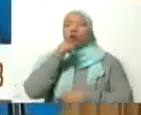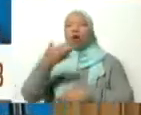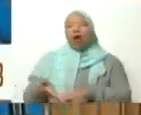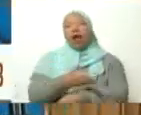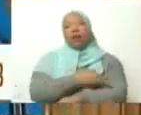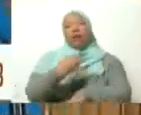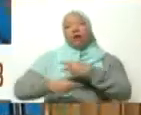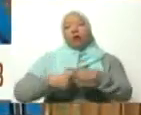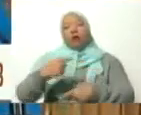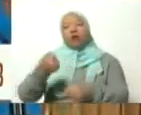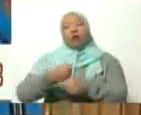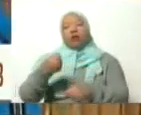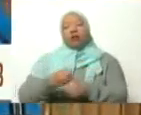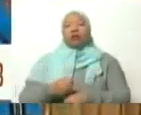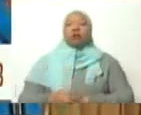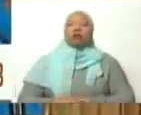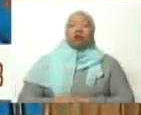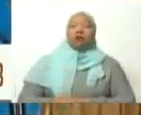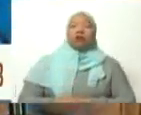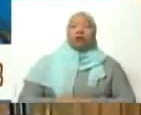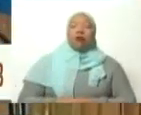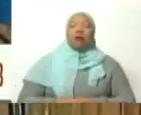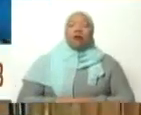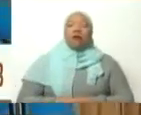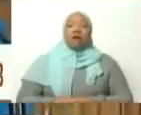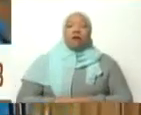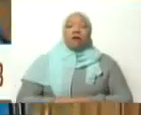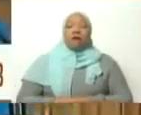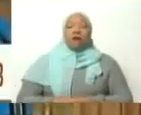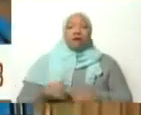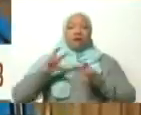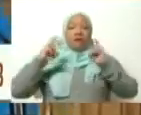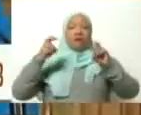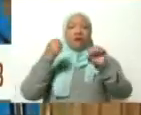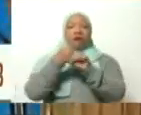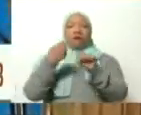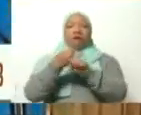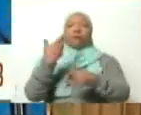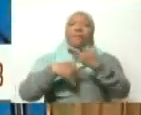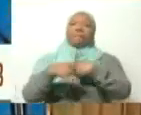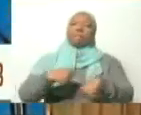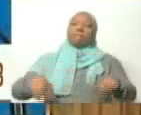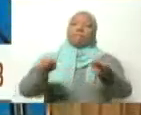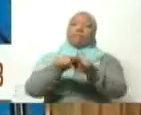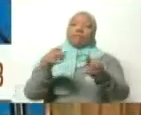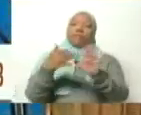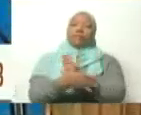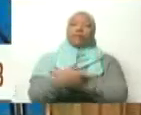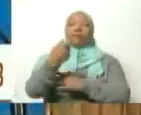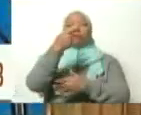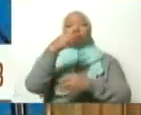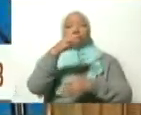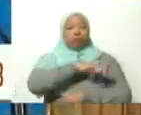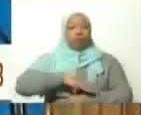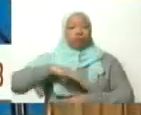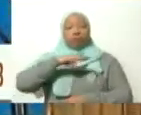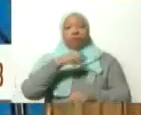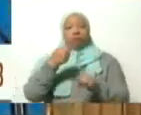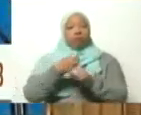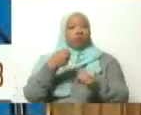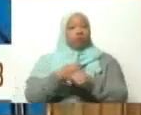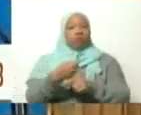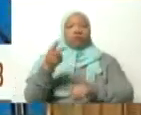al bloqueo. Previo al bloqueo. Y por eso es un tema que hemos mantenido con el viceministro William Castillo.